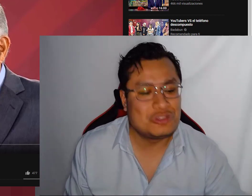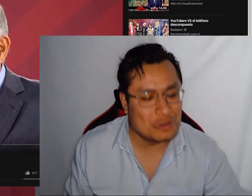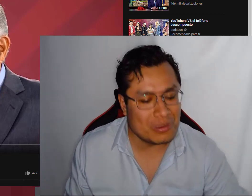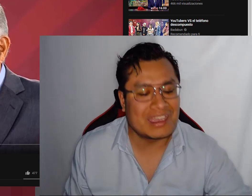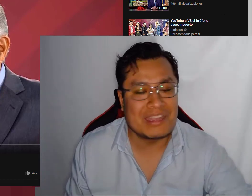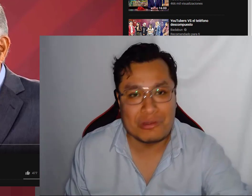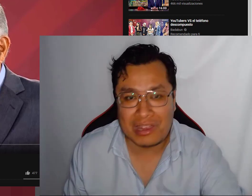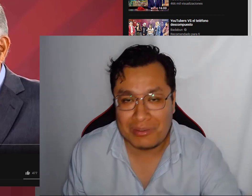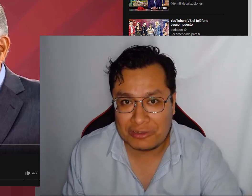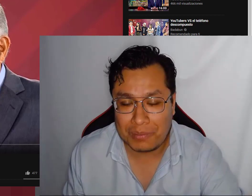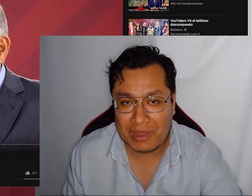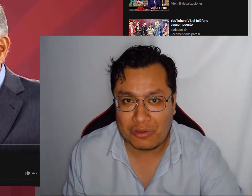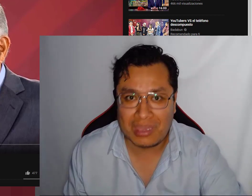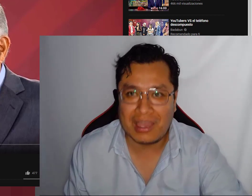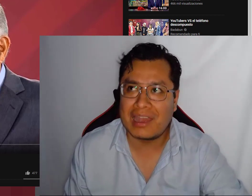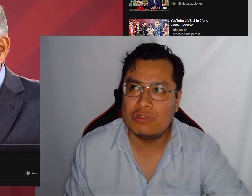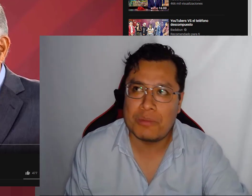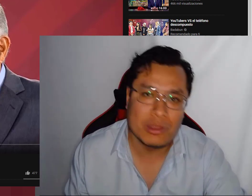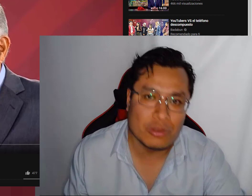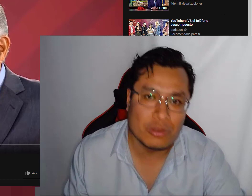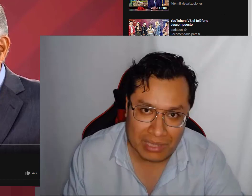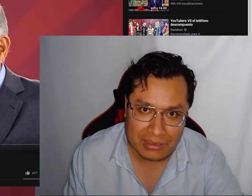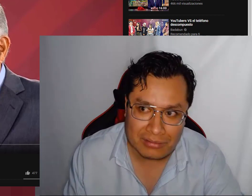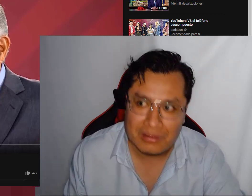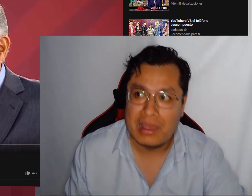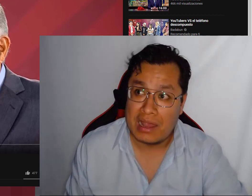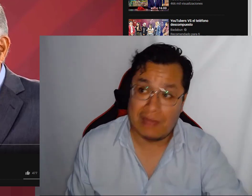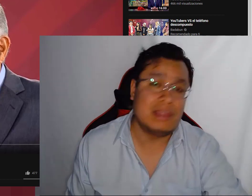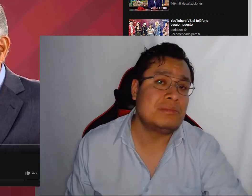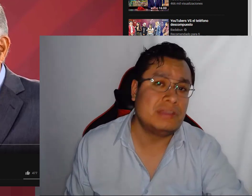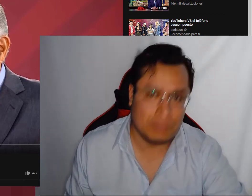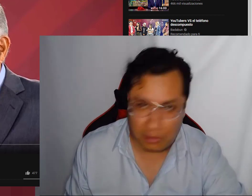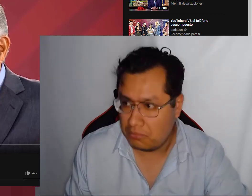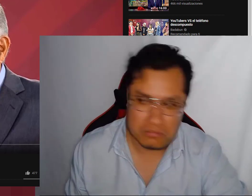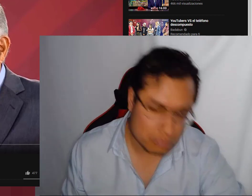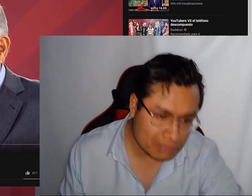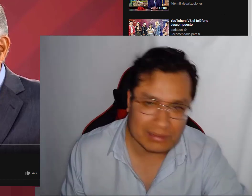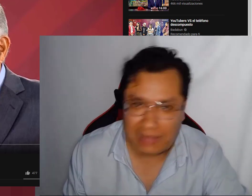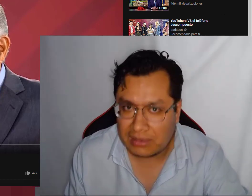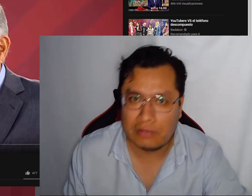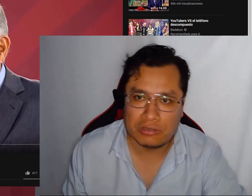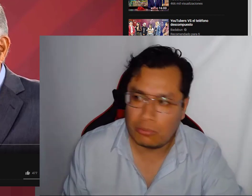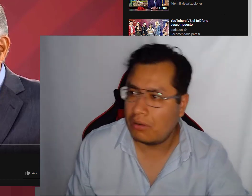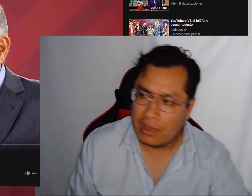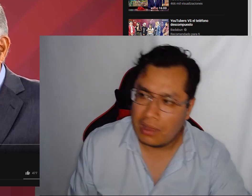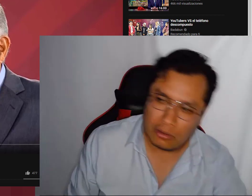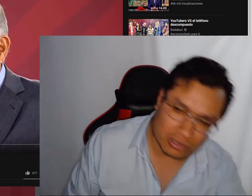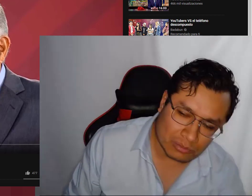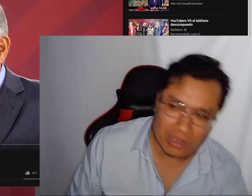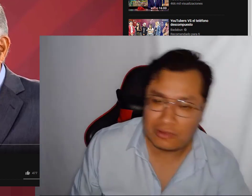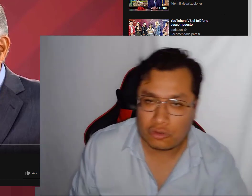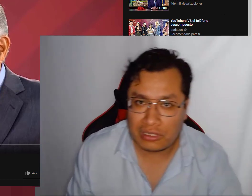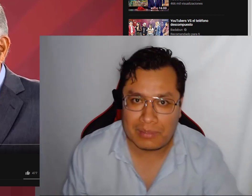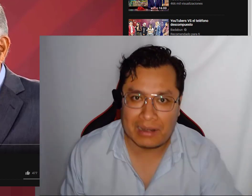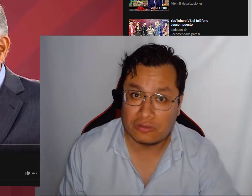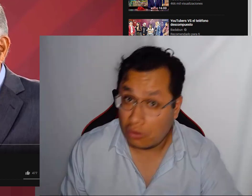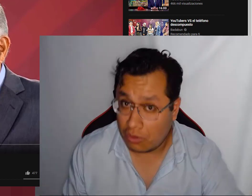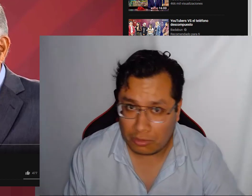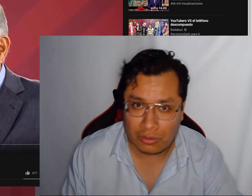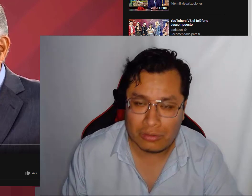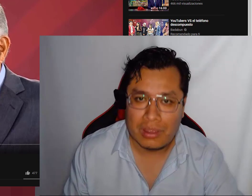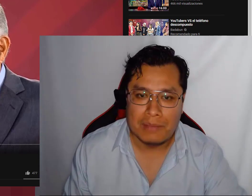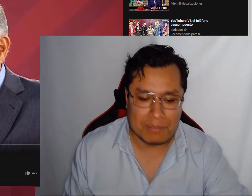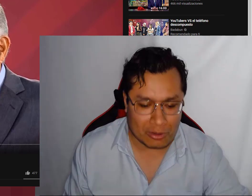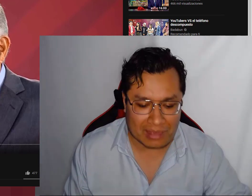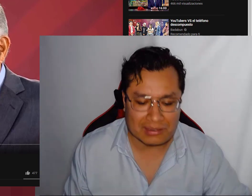tuve que irme una nivelación pedagógica que era un diplomado de un año la verdad me sirvió pues bastante usa web cosas buenas cosas malas